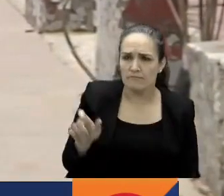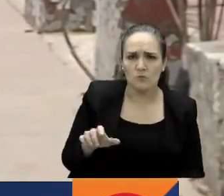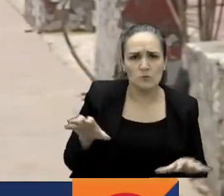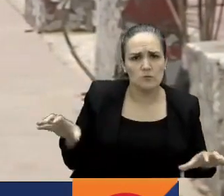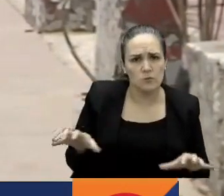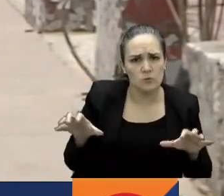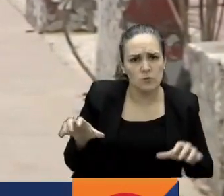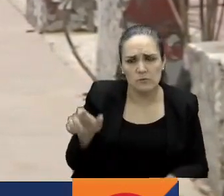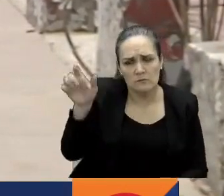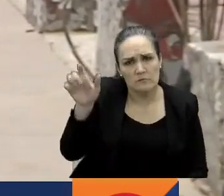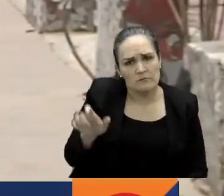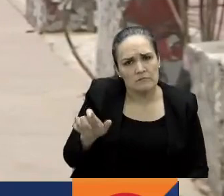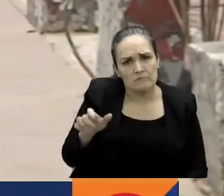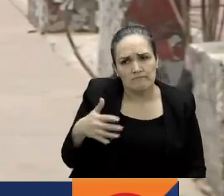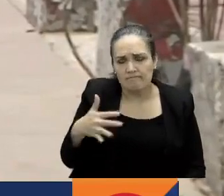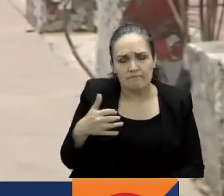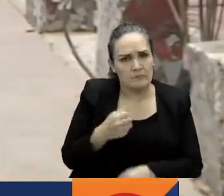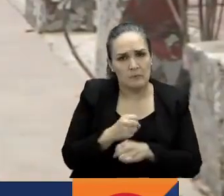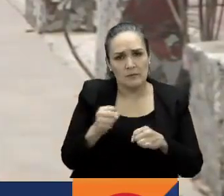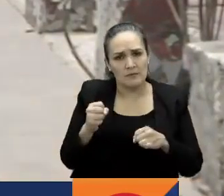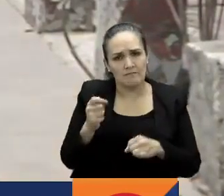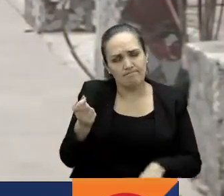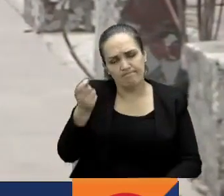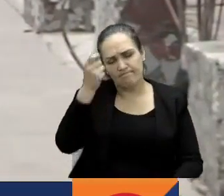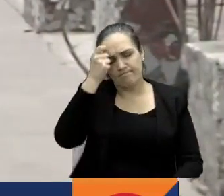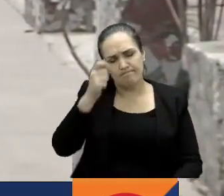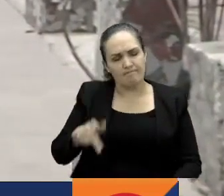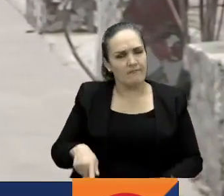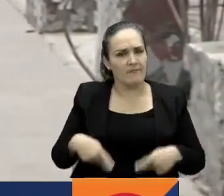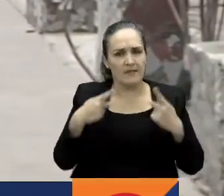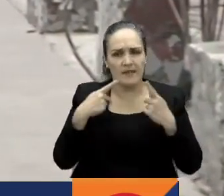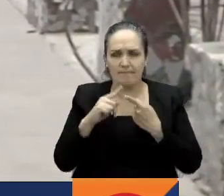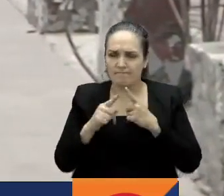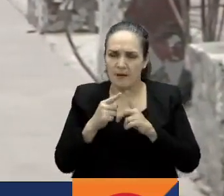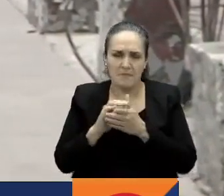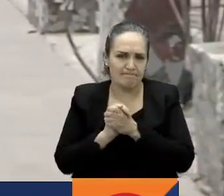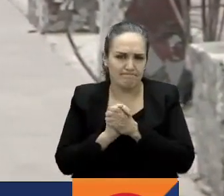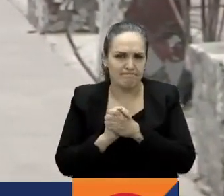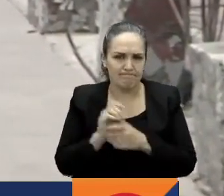No, eso lo recordaré toda la vida como el mejor amigo.